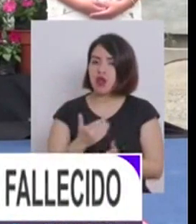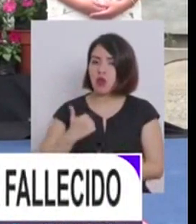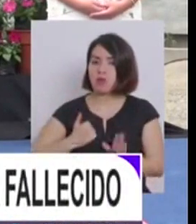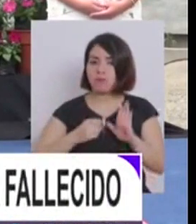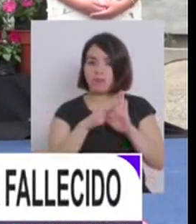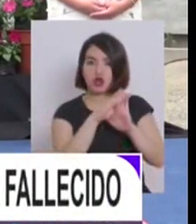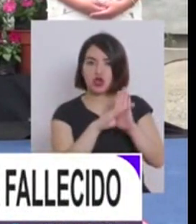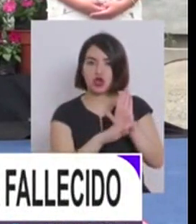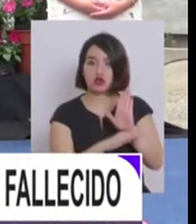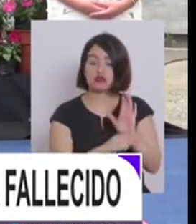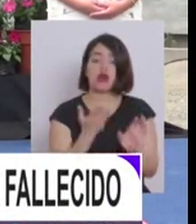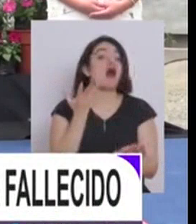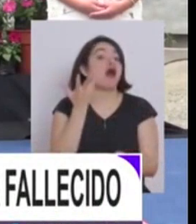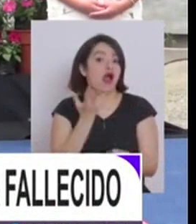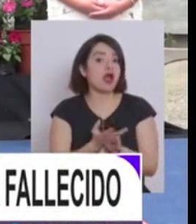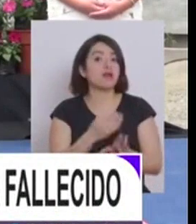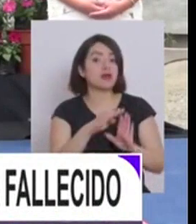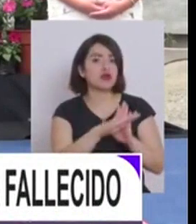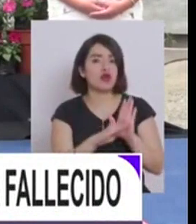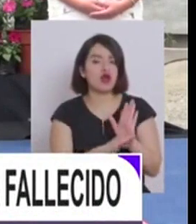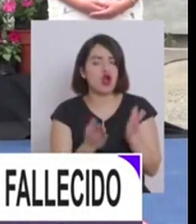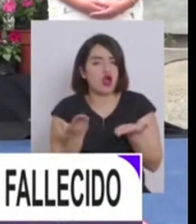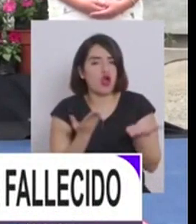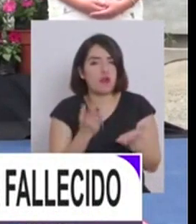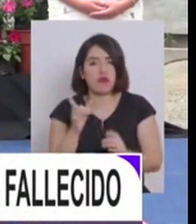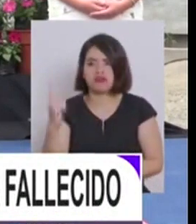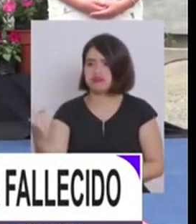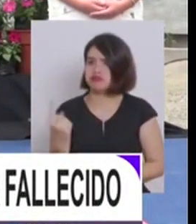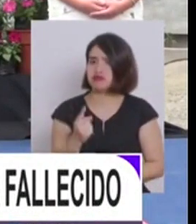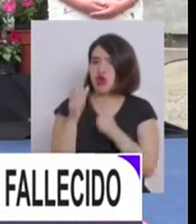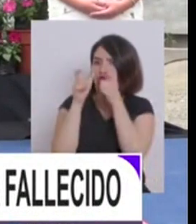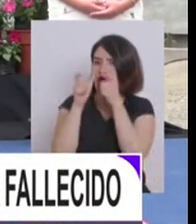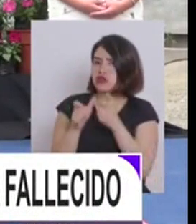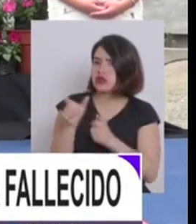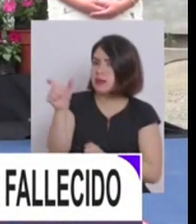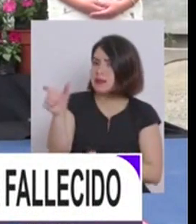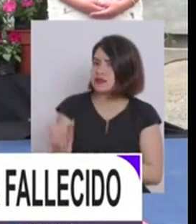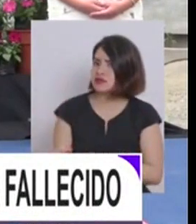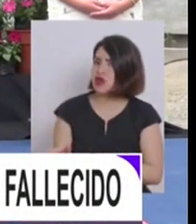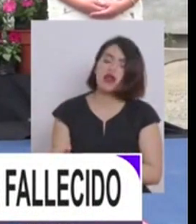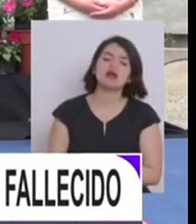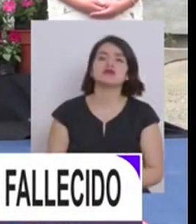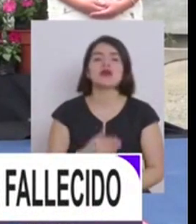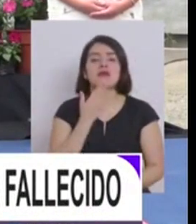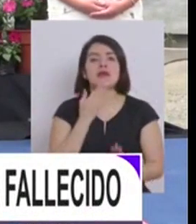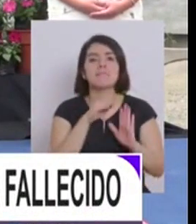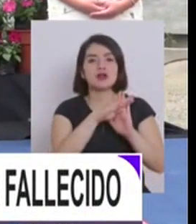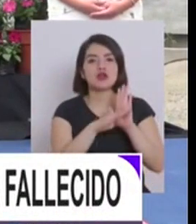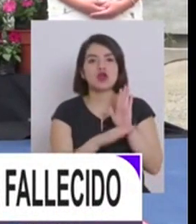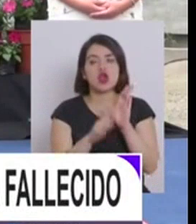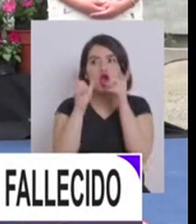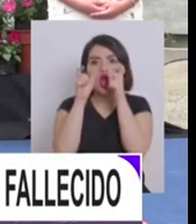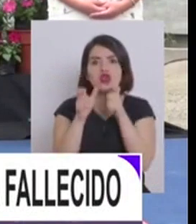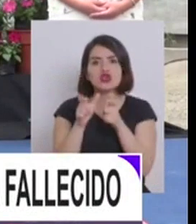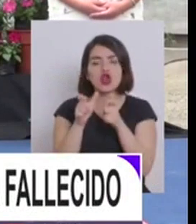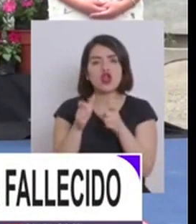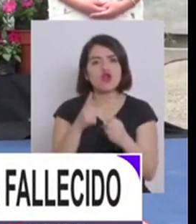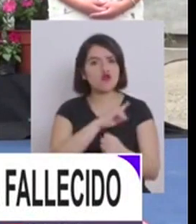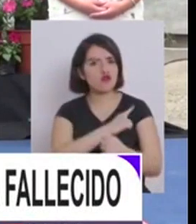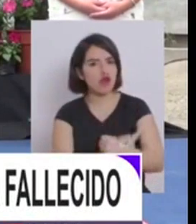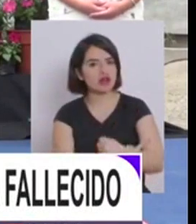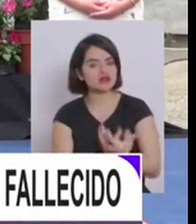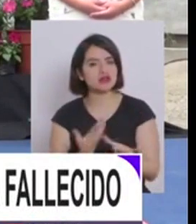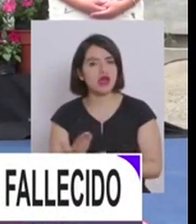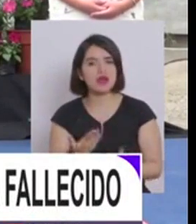protocolos. Hay protocolos cómo se debe hacer un control preventivo de identidad, hay protocolos que regulan el uso de la fuerza, hay protocolos